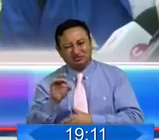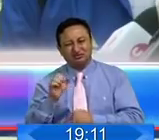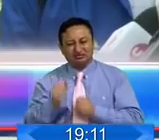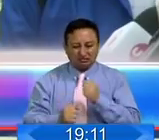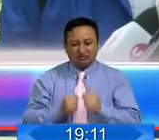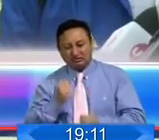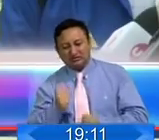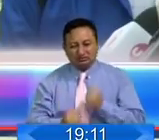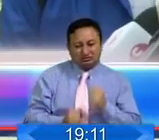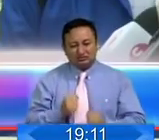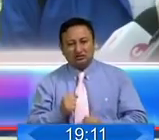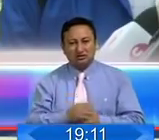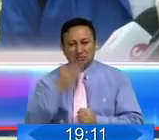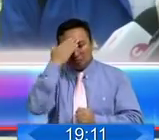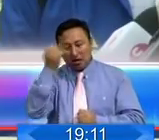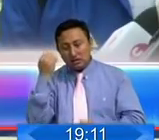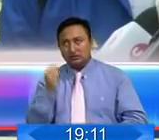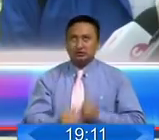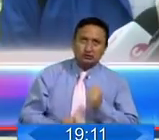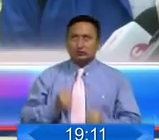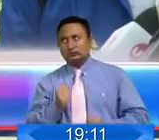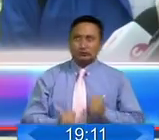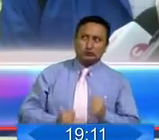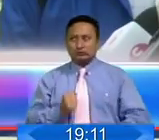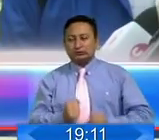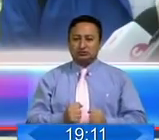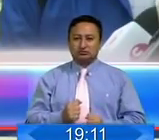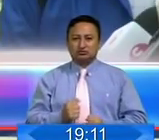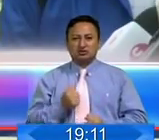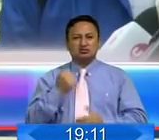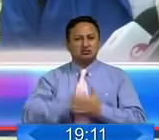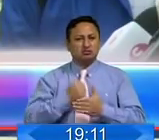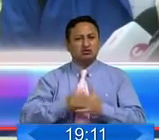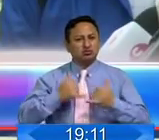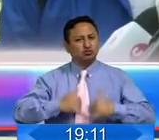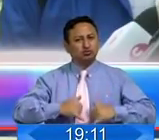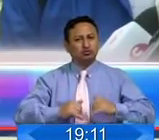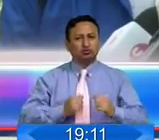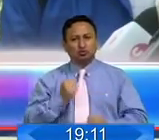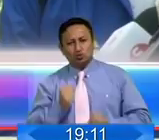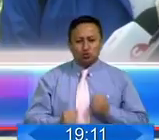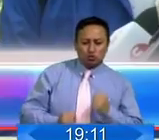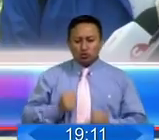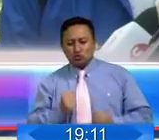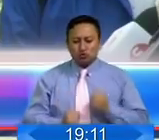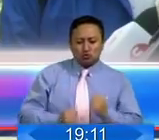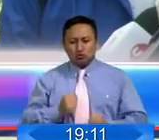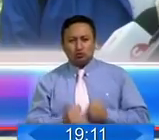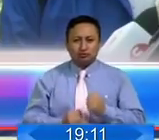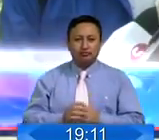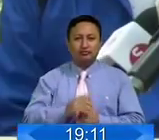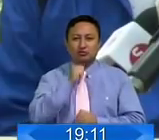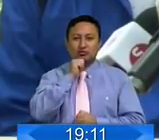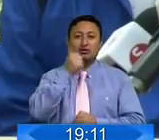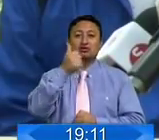traté de olvidarme de ese dolor para seguir adelante en los otros 10 kilómetros que me faltaban, y